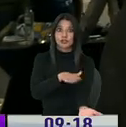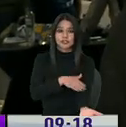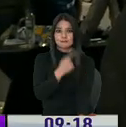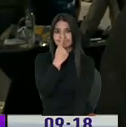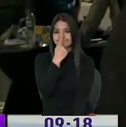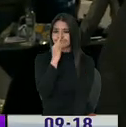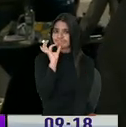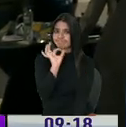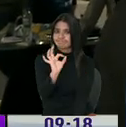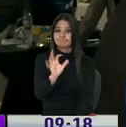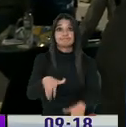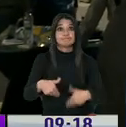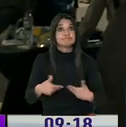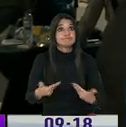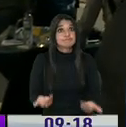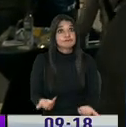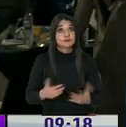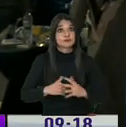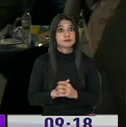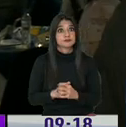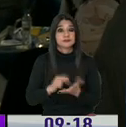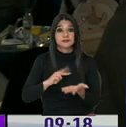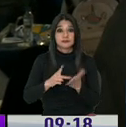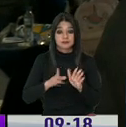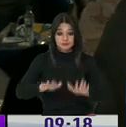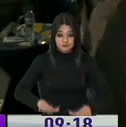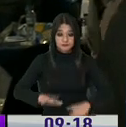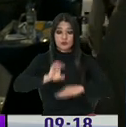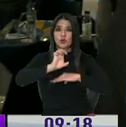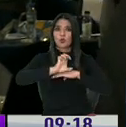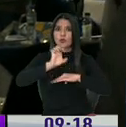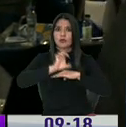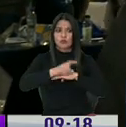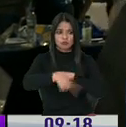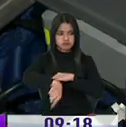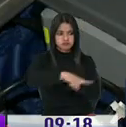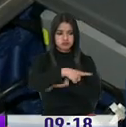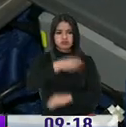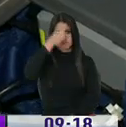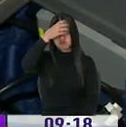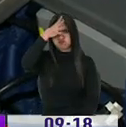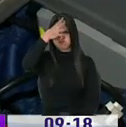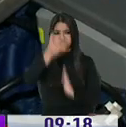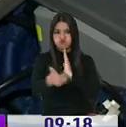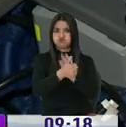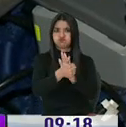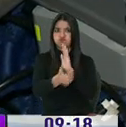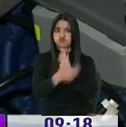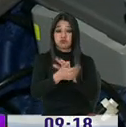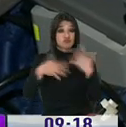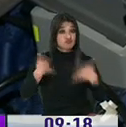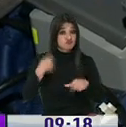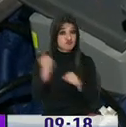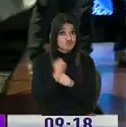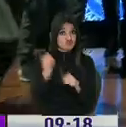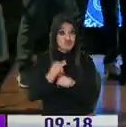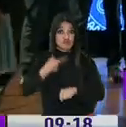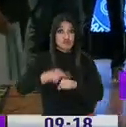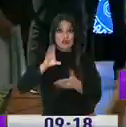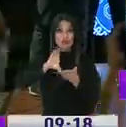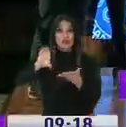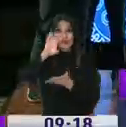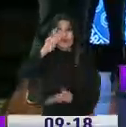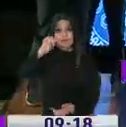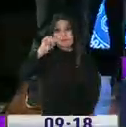interesantes, nos da cuenta de que aquí en el Ecuador hay mucho talento. Tras un arduo trabajo, el Colegio Marie